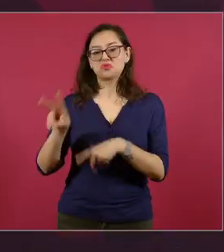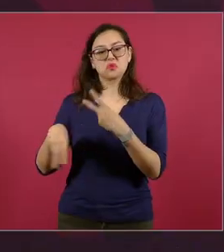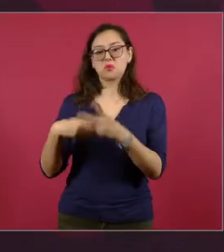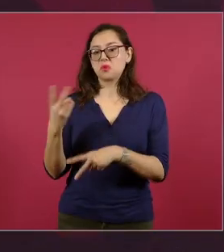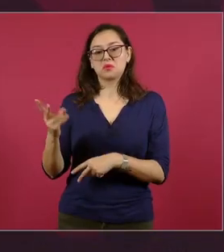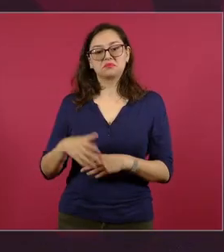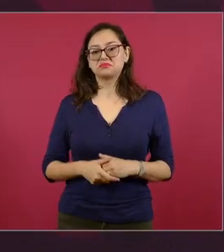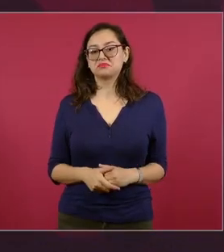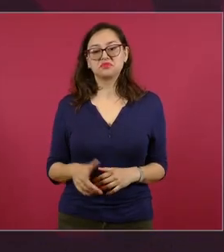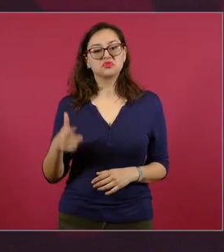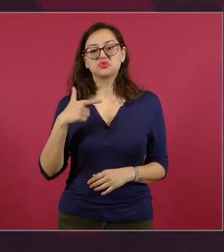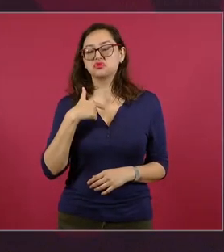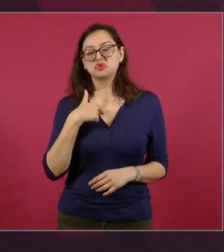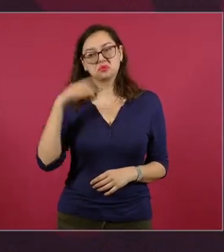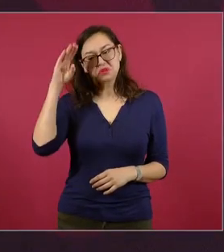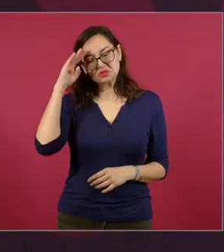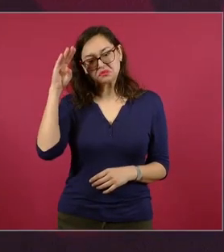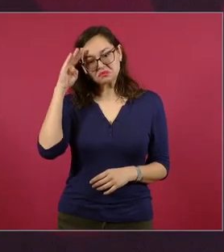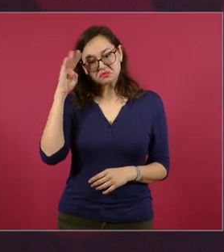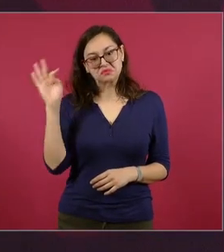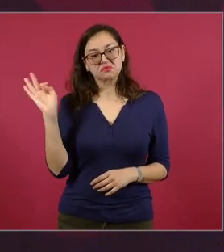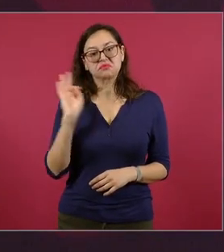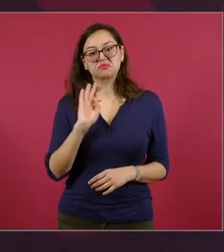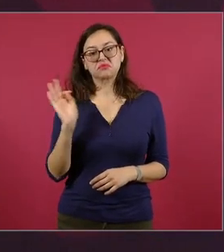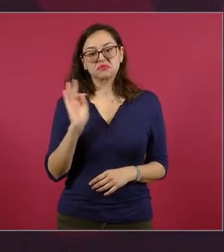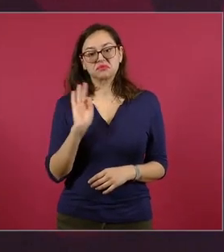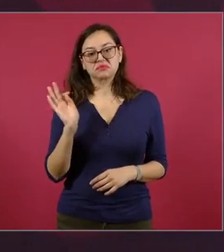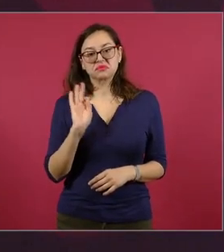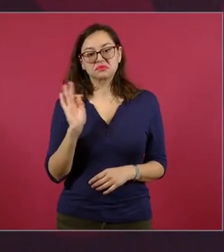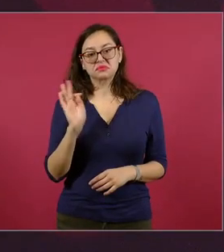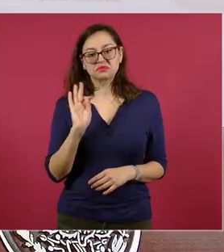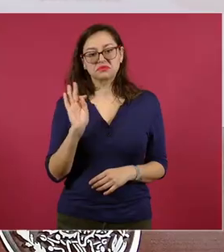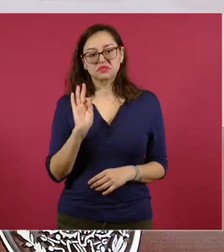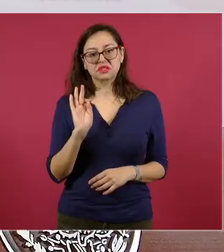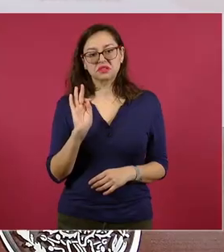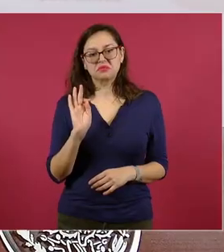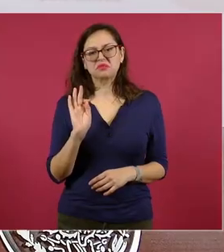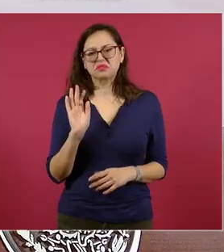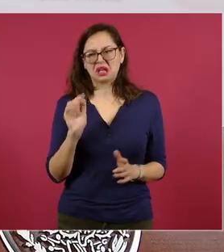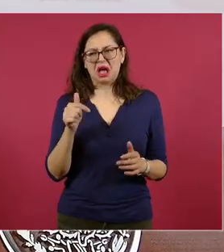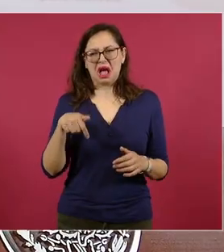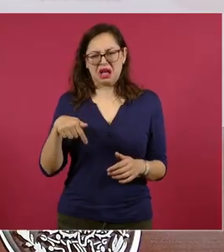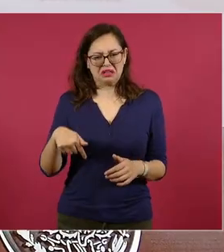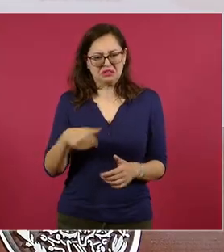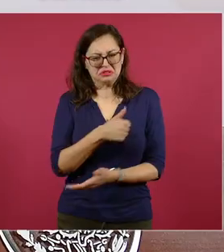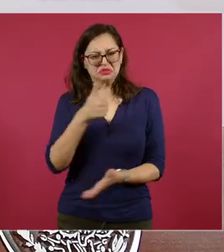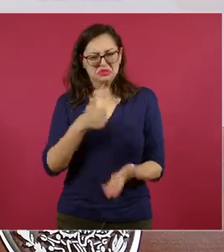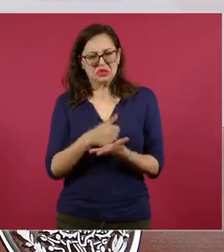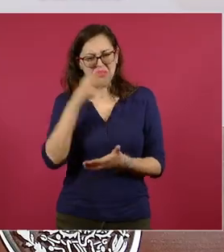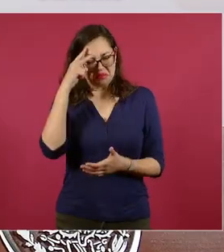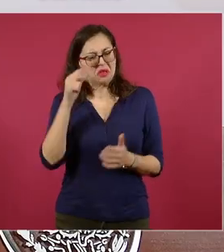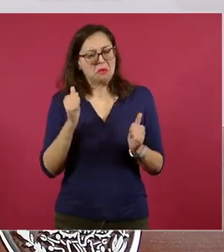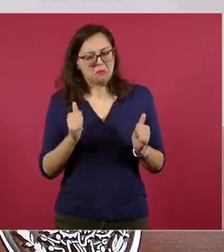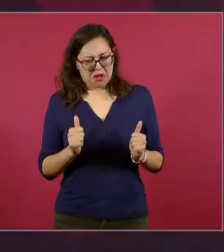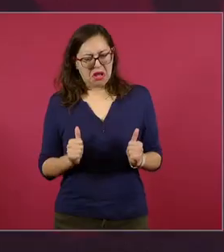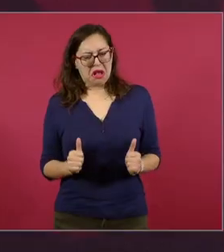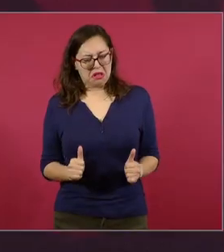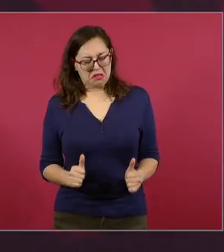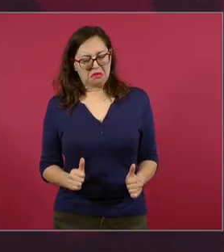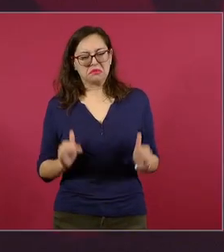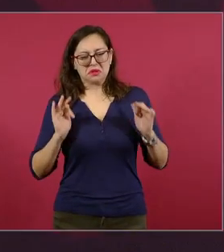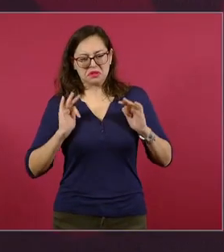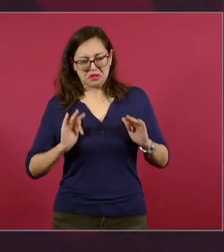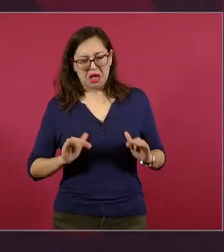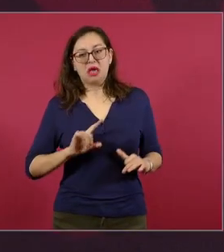me voy a aclimatar unos días aquí, entonces ya de aquí me